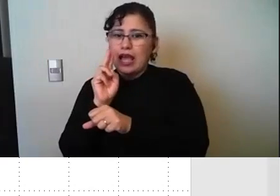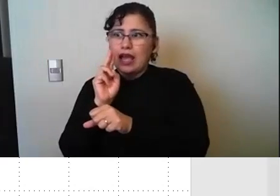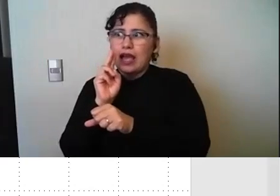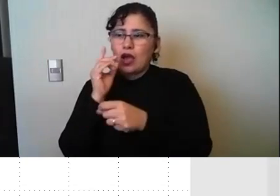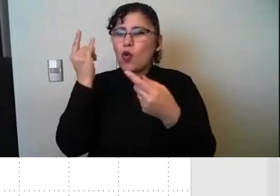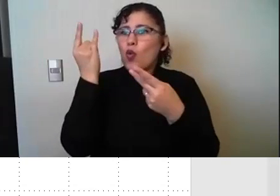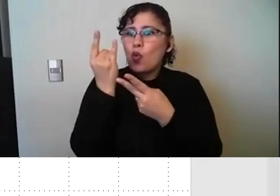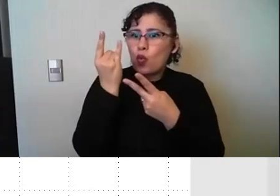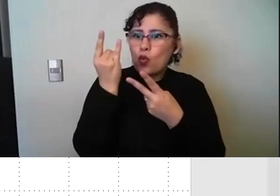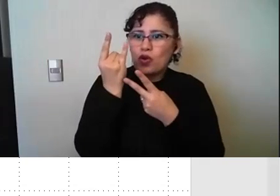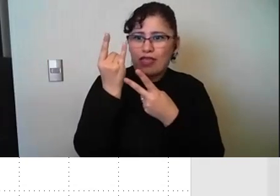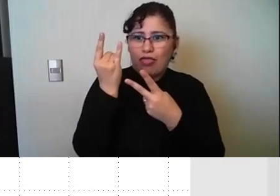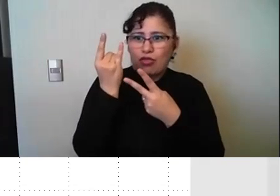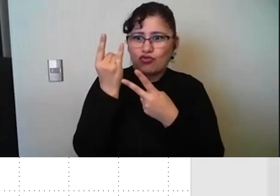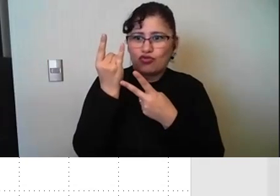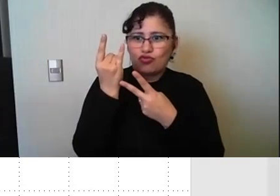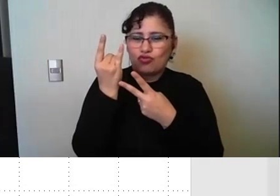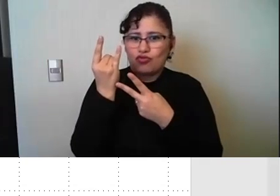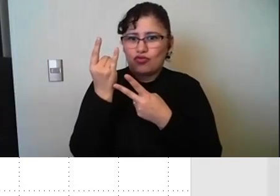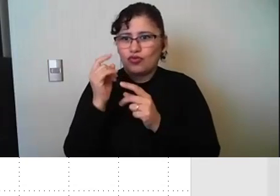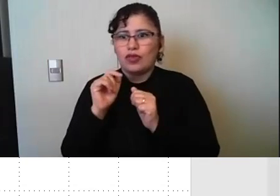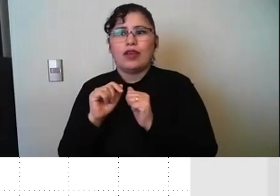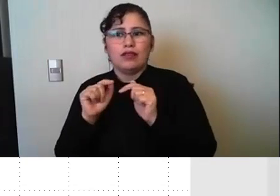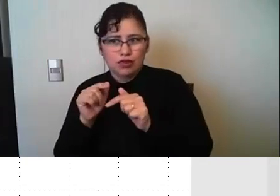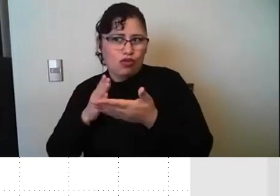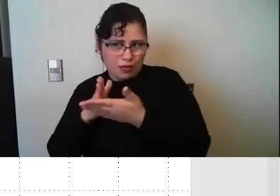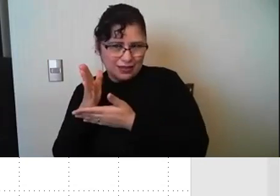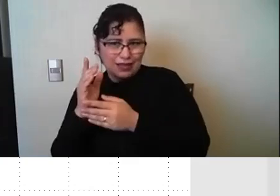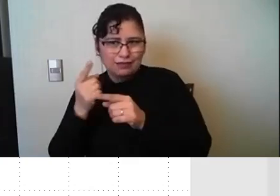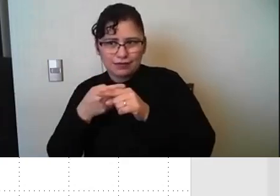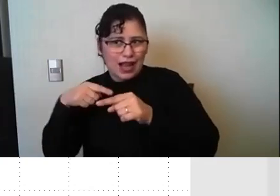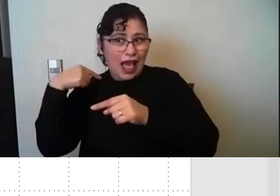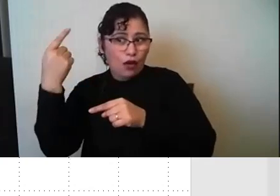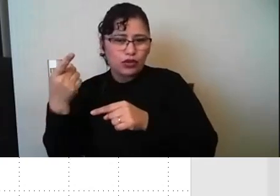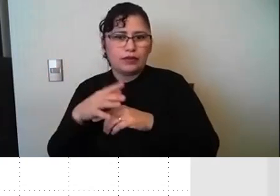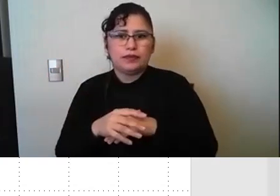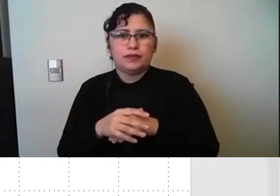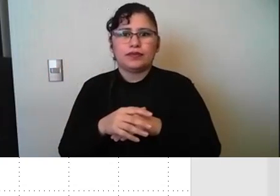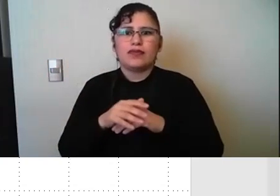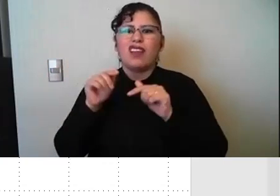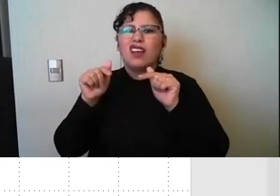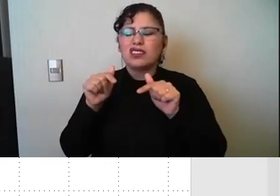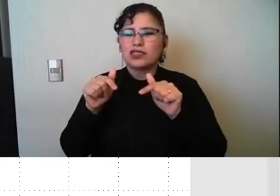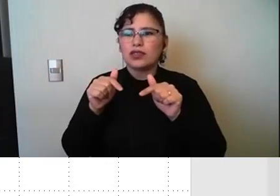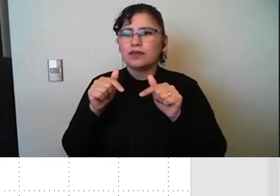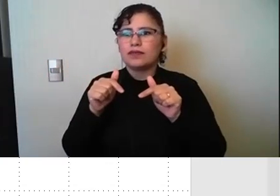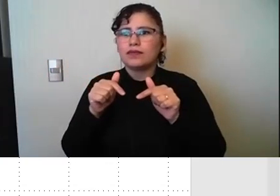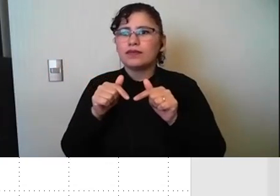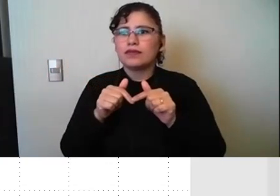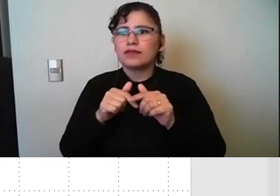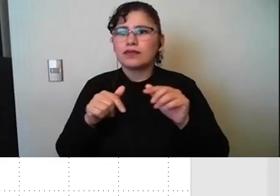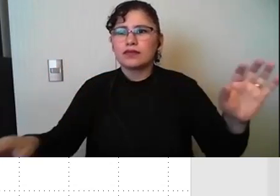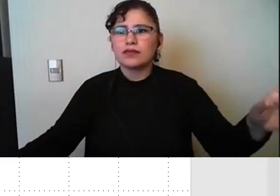número 2. ¿Ya? Que tiene que ver un poco más a nivel micro, más